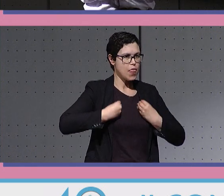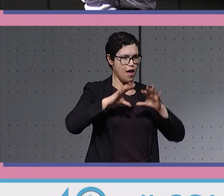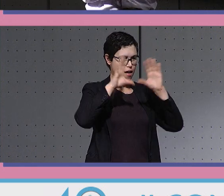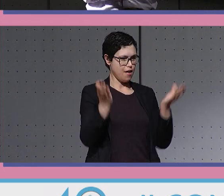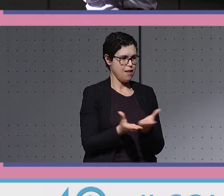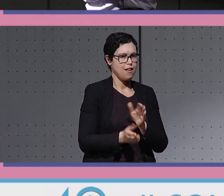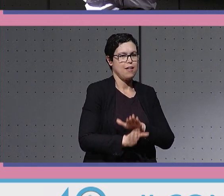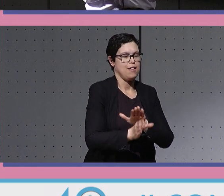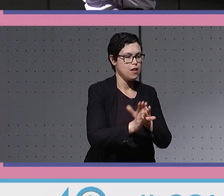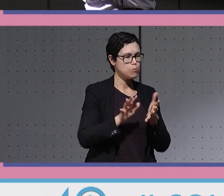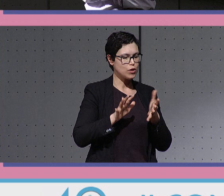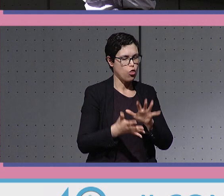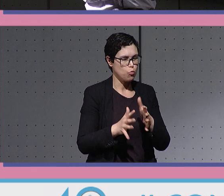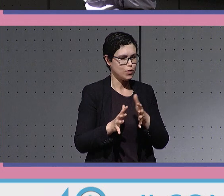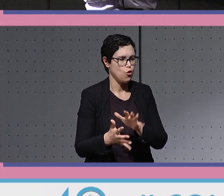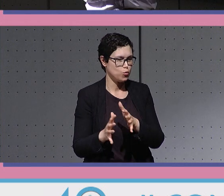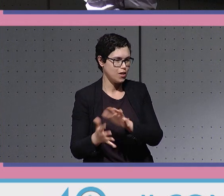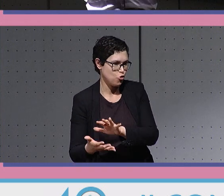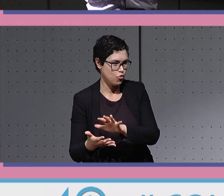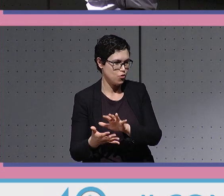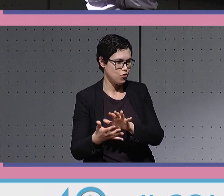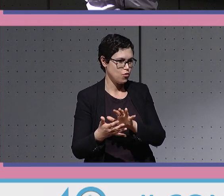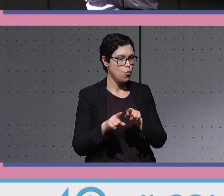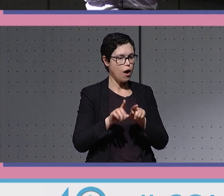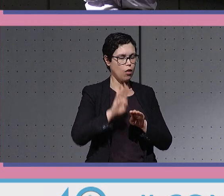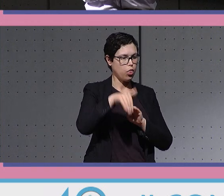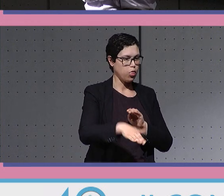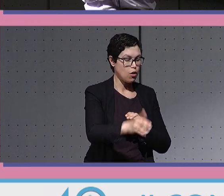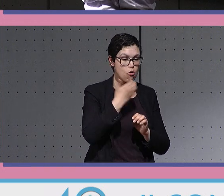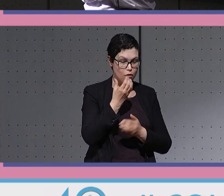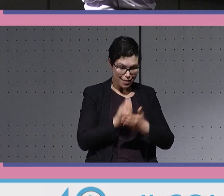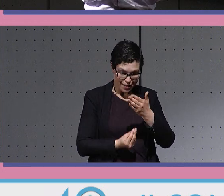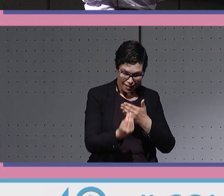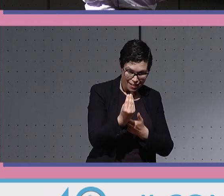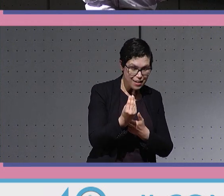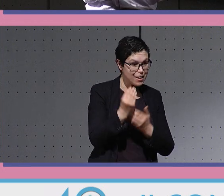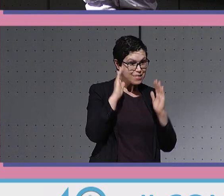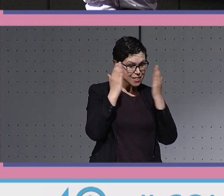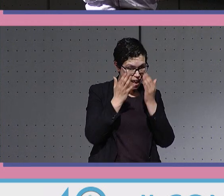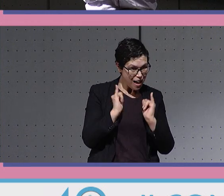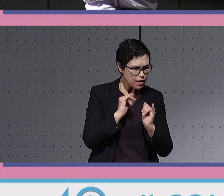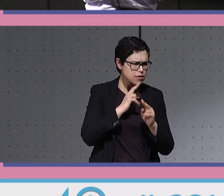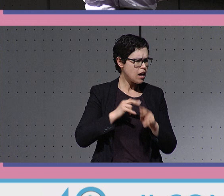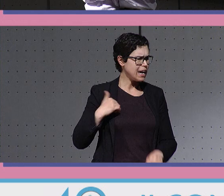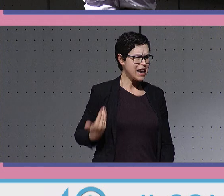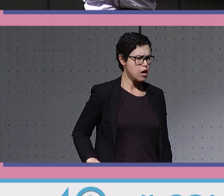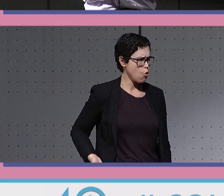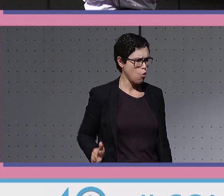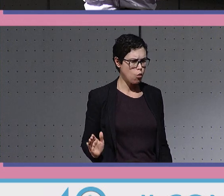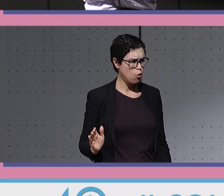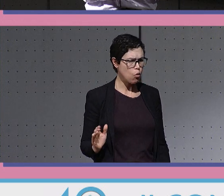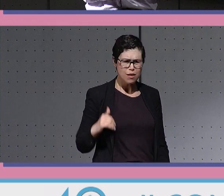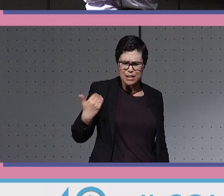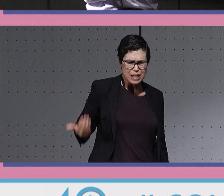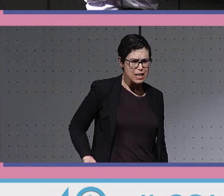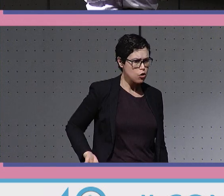entenderlo bien, en esa variabilidad, y en tener niños con TEA, esa es nuestra riqueza. Nuestra riqueza como especie es lo más importante que